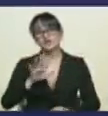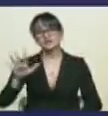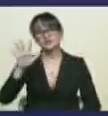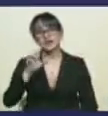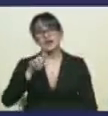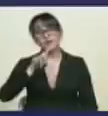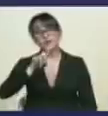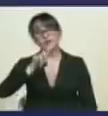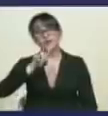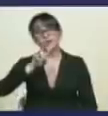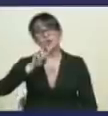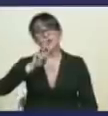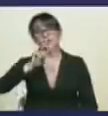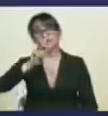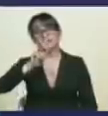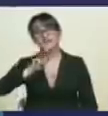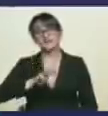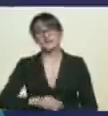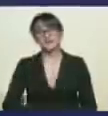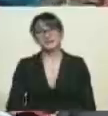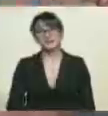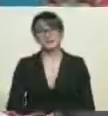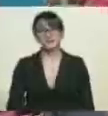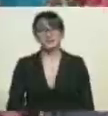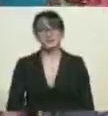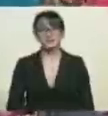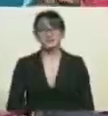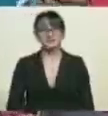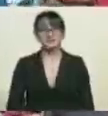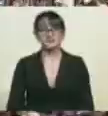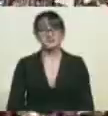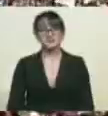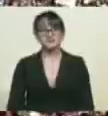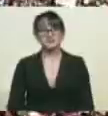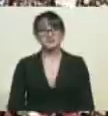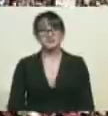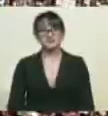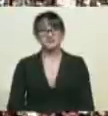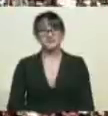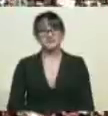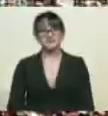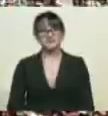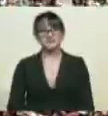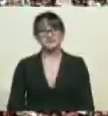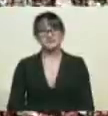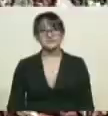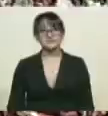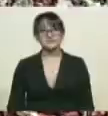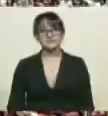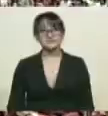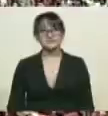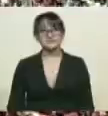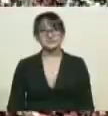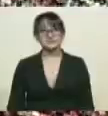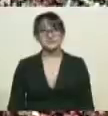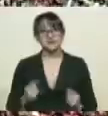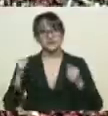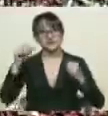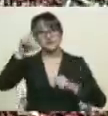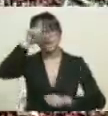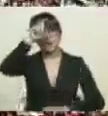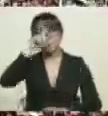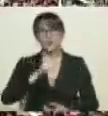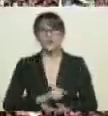¡Uno! ¡Dos, tres! ¡Arriba! ¡Arriba Venezuela! ¡Arriba Falcón,